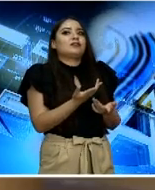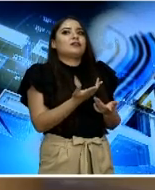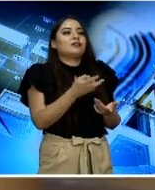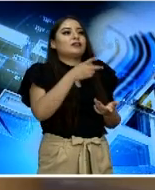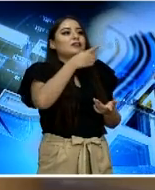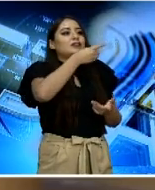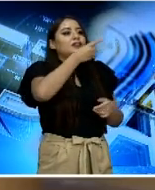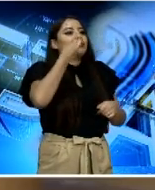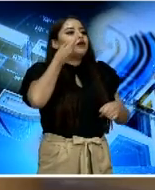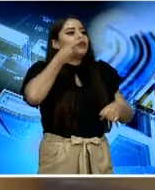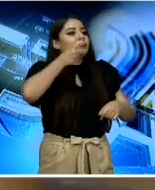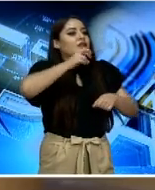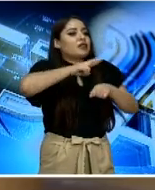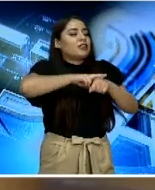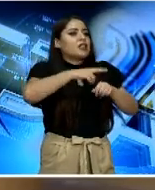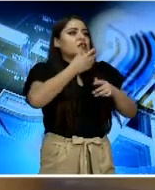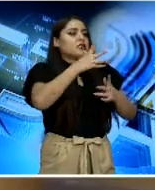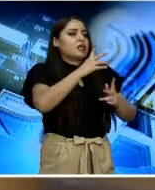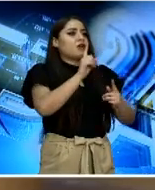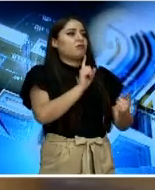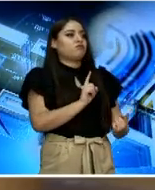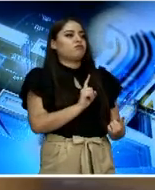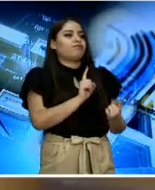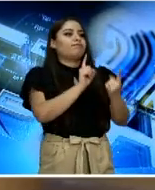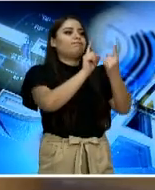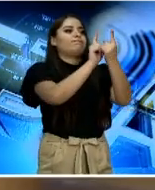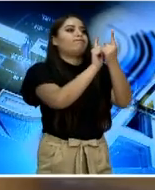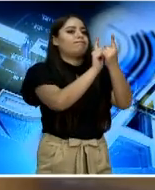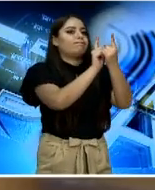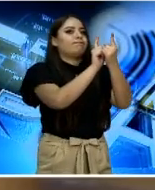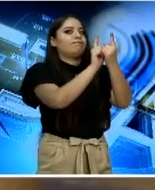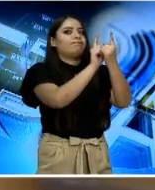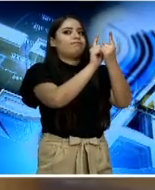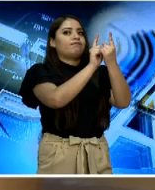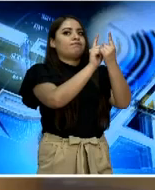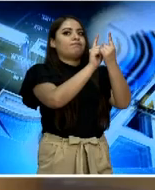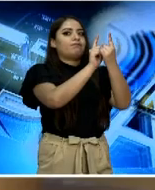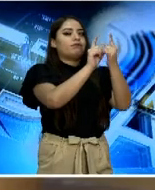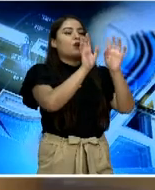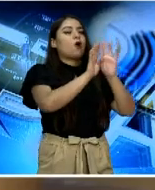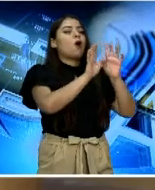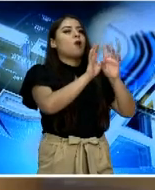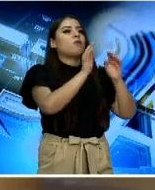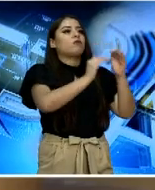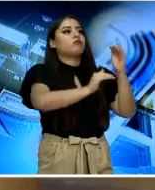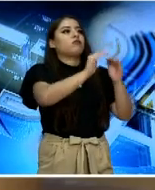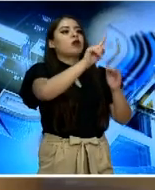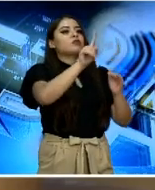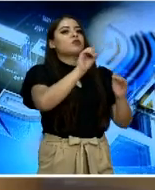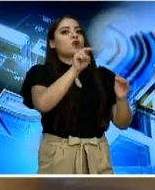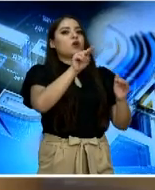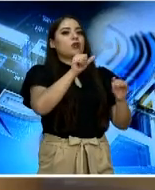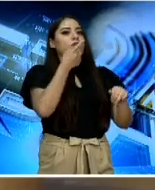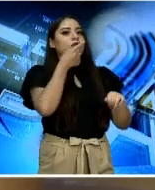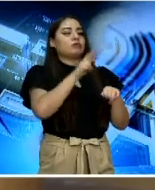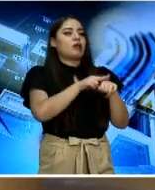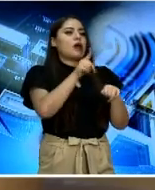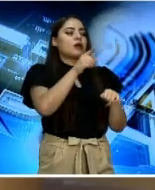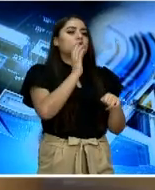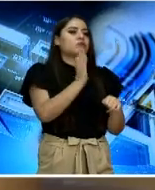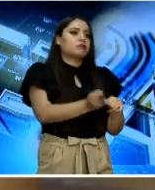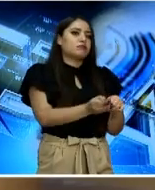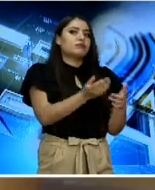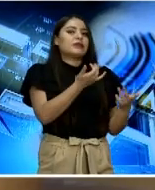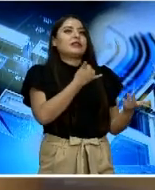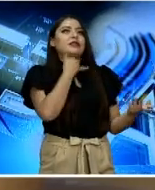cara por la maestra y la directora del preescolar. Ella ya aceptó el error y ya me dijo